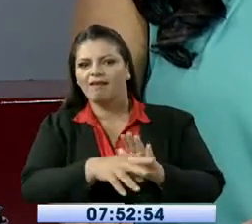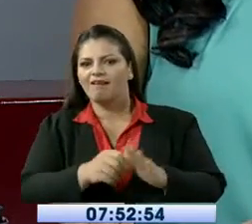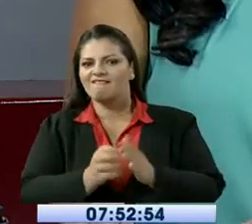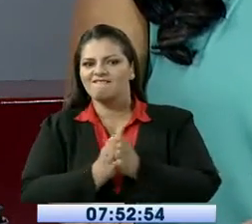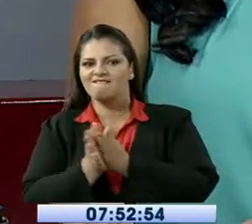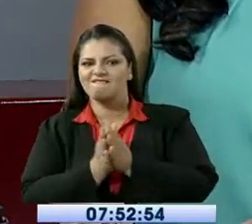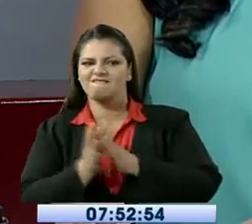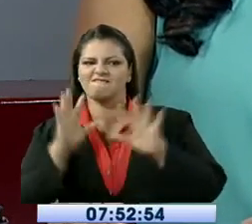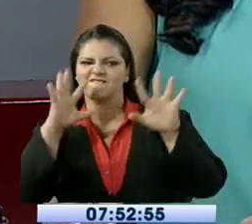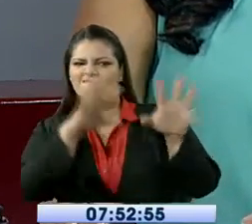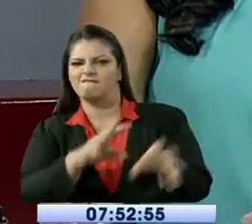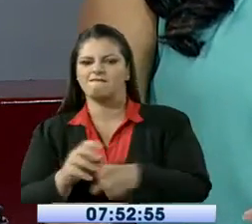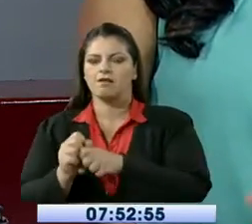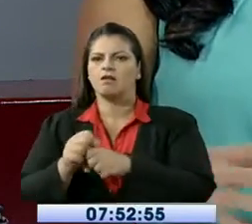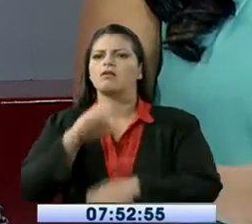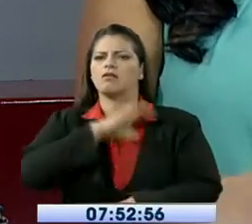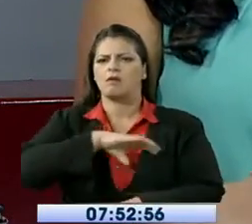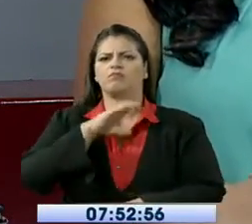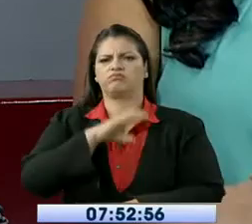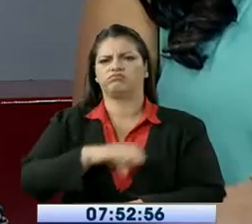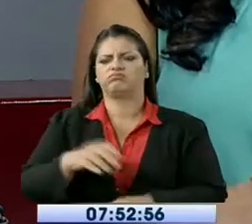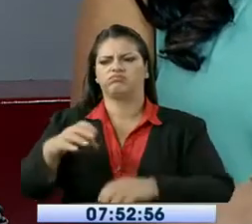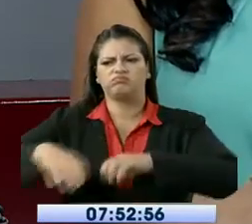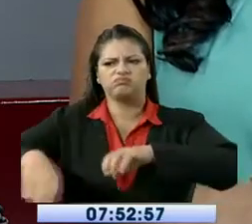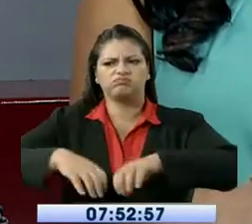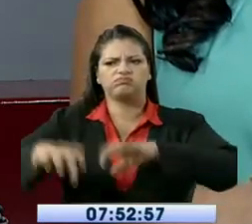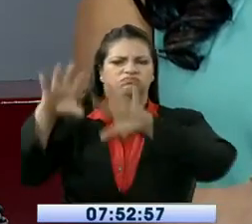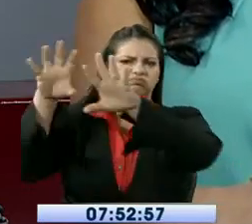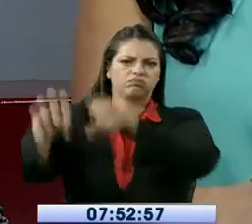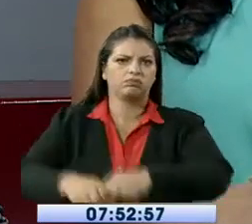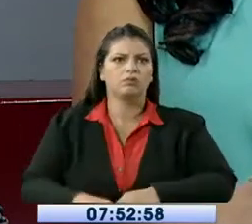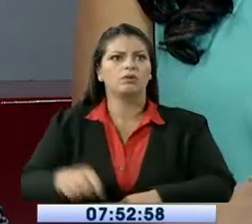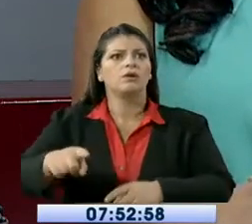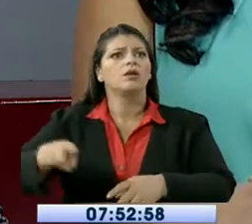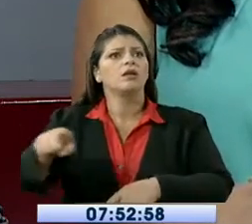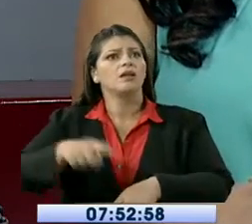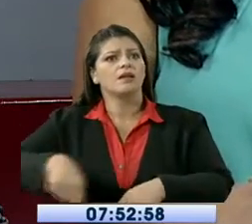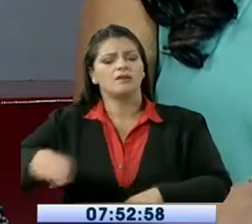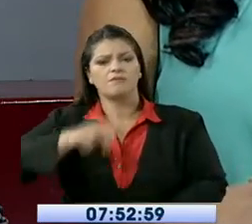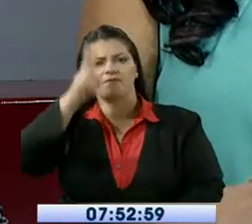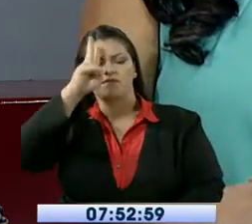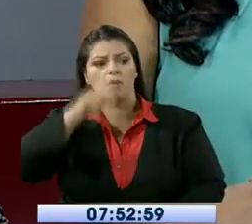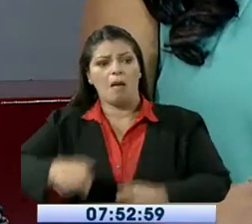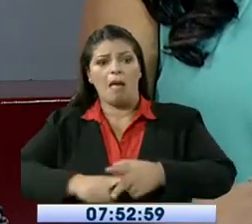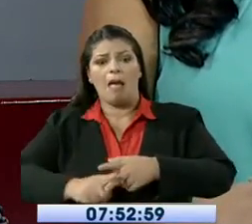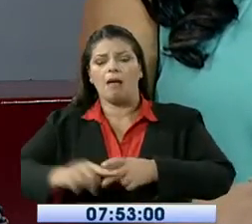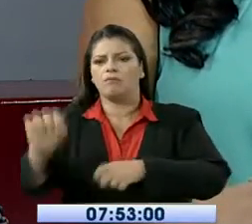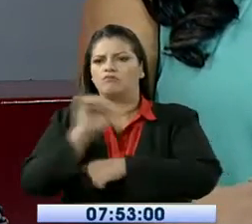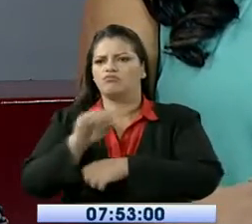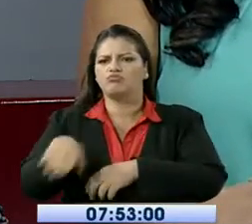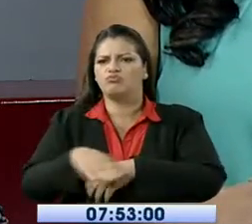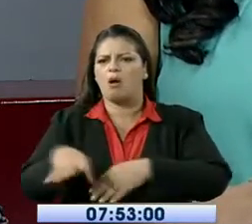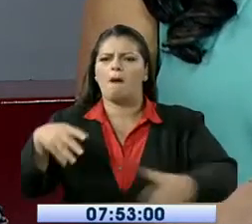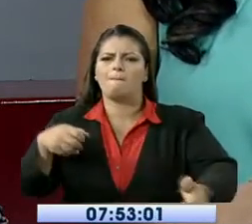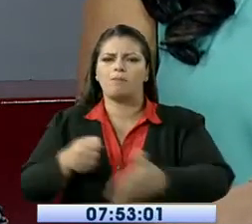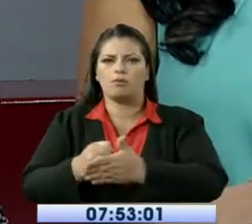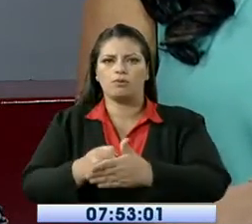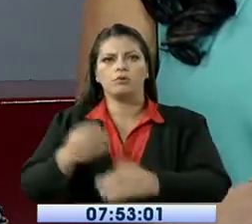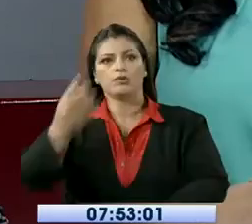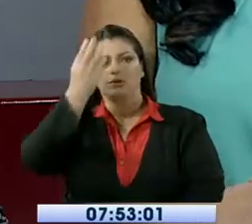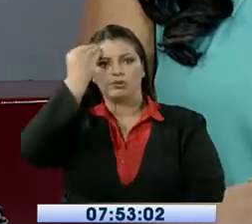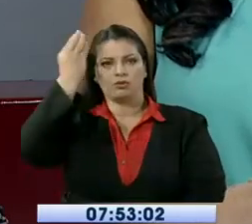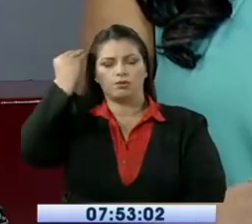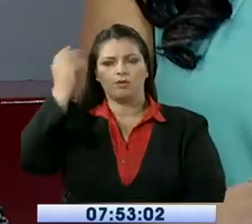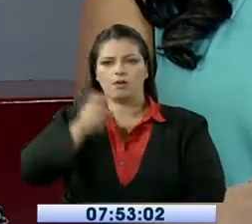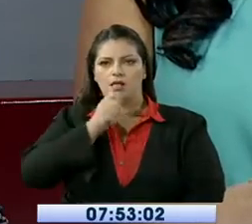disparar, huyeron en contravía chocando a varios vehículos. Nuestro corresponsal en Riobamba, Darwin Altamirano, nos tiene los